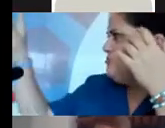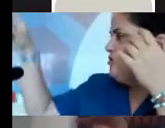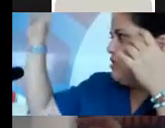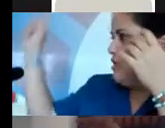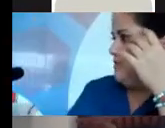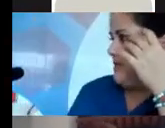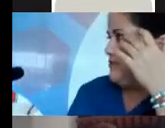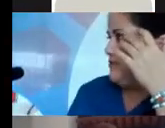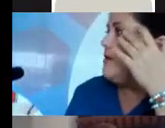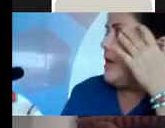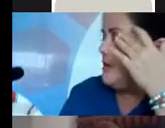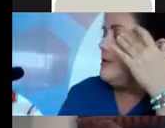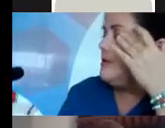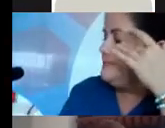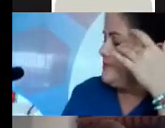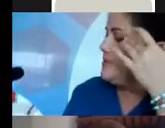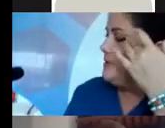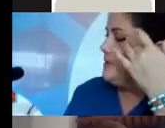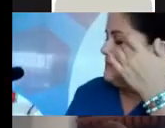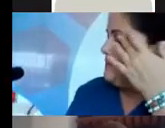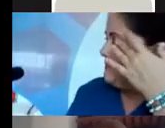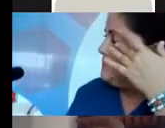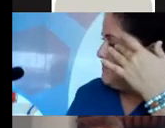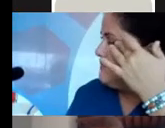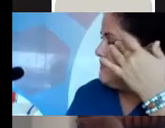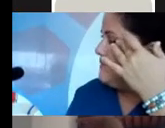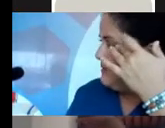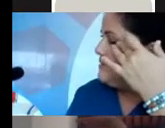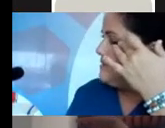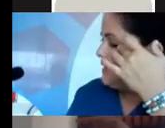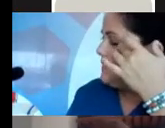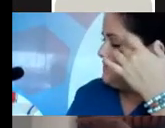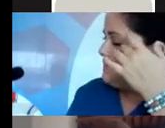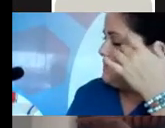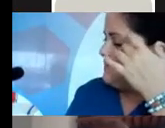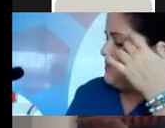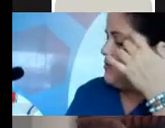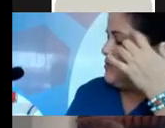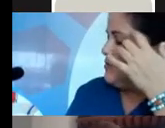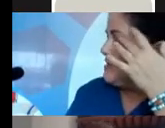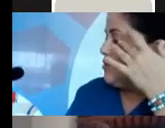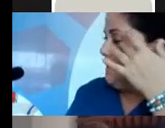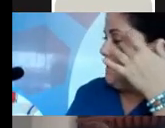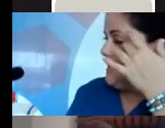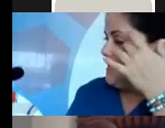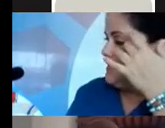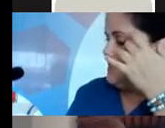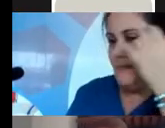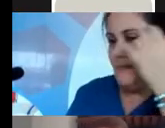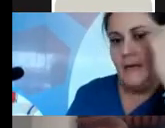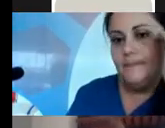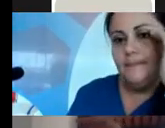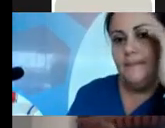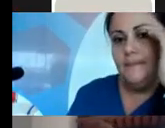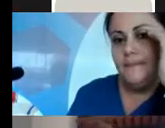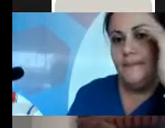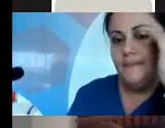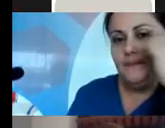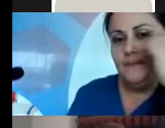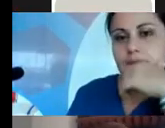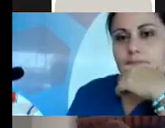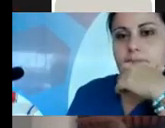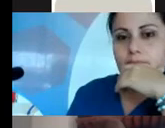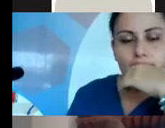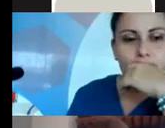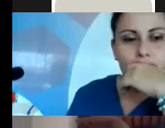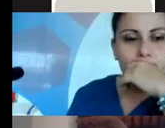colgado justamente de la pechera. En piernas, en miembros inferiores, etc. Recuerden siempre la posición de 60-90